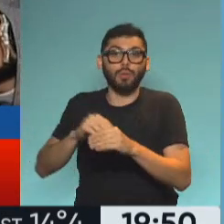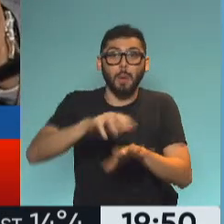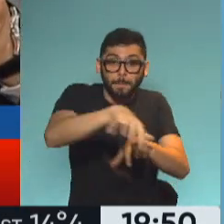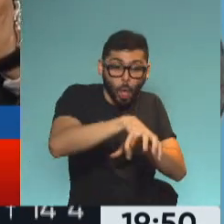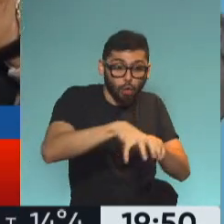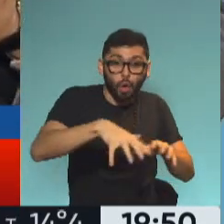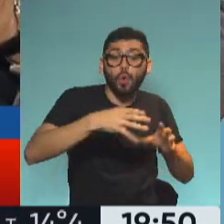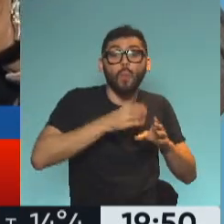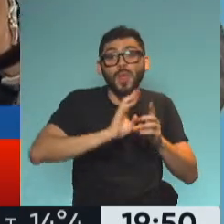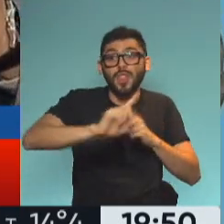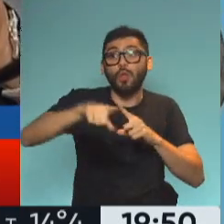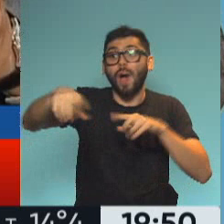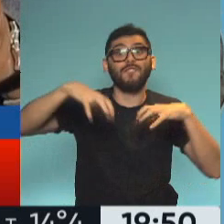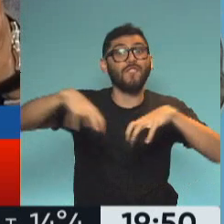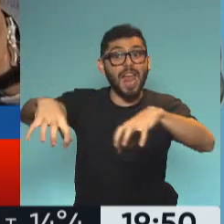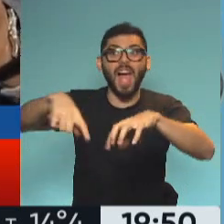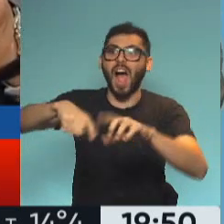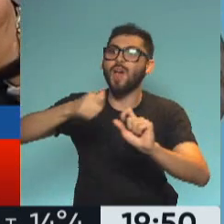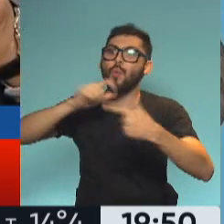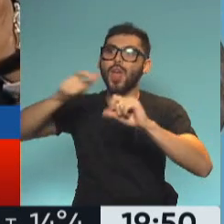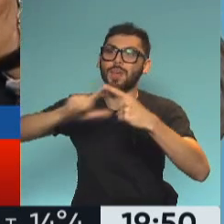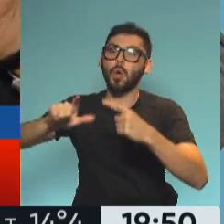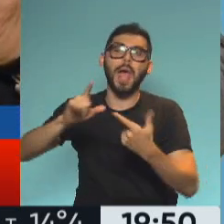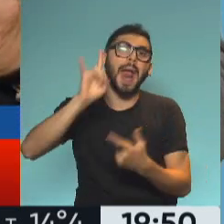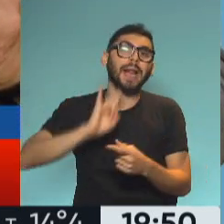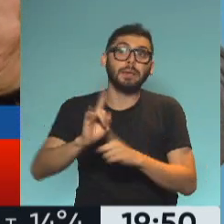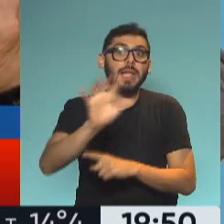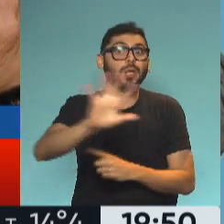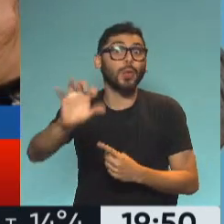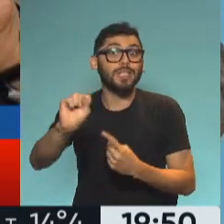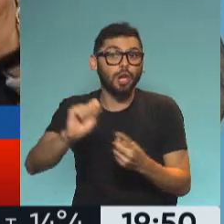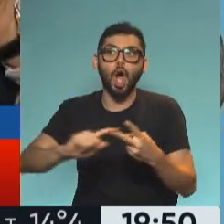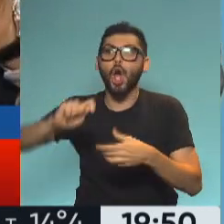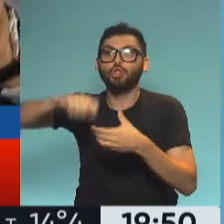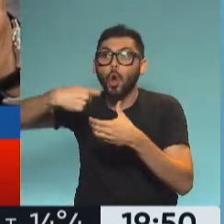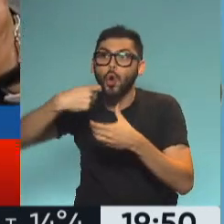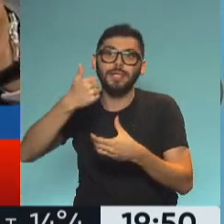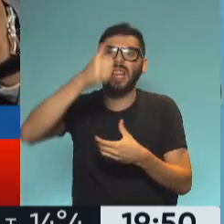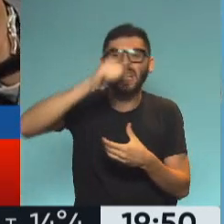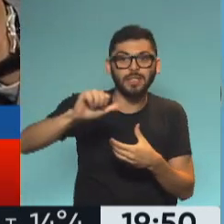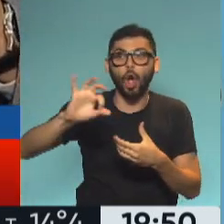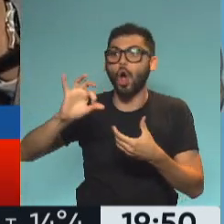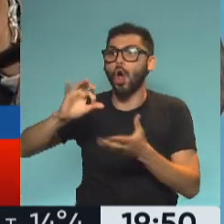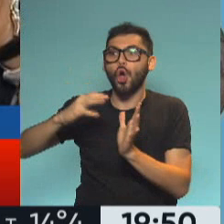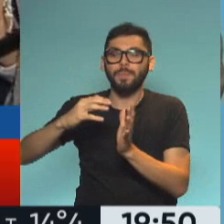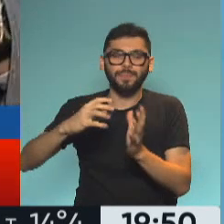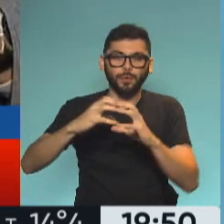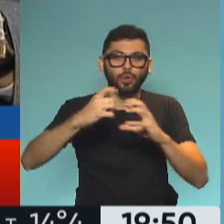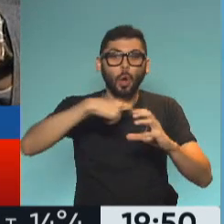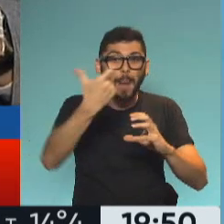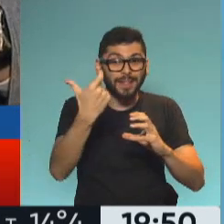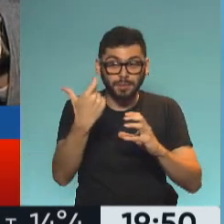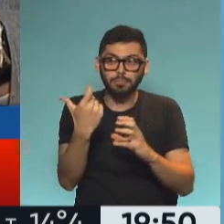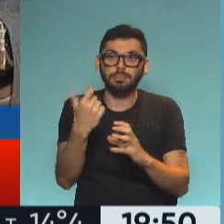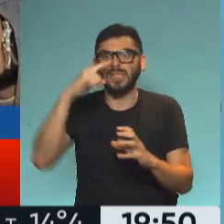directamente a la feria y la leche termina vendiéndose a 55 pesos, o el yogur a 65, o el puré de tomate a 40 pesos. Ahora